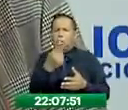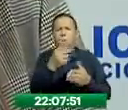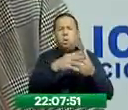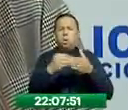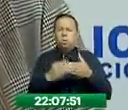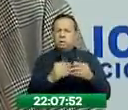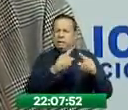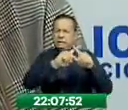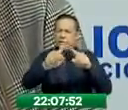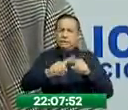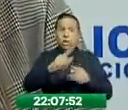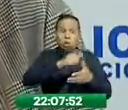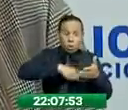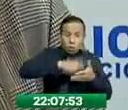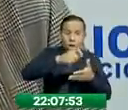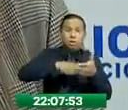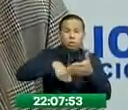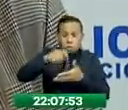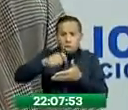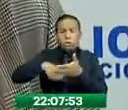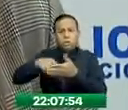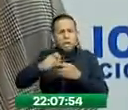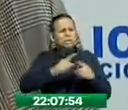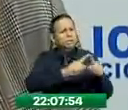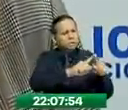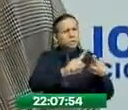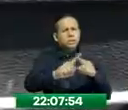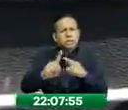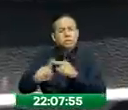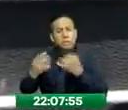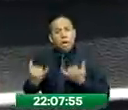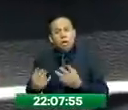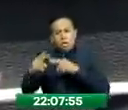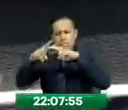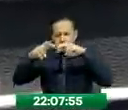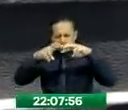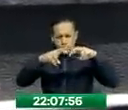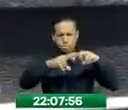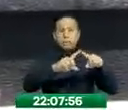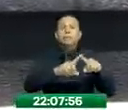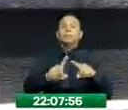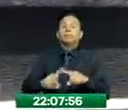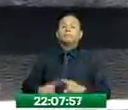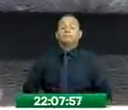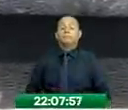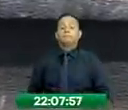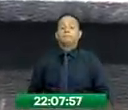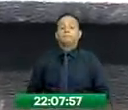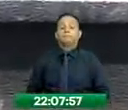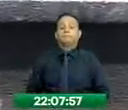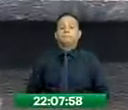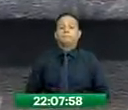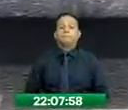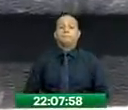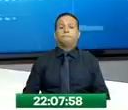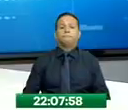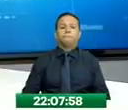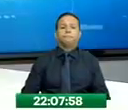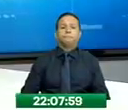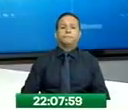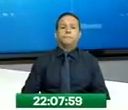varios contratos que están en conocimiento porque son diferentes investigaciones informe josé morales